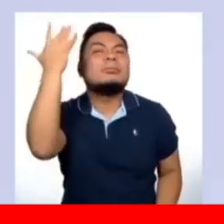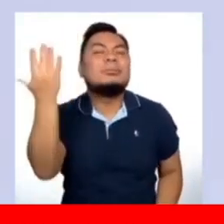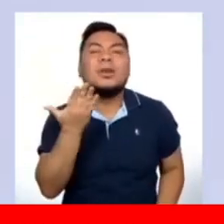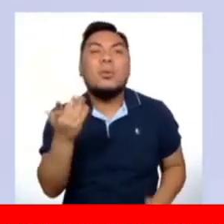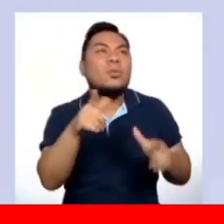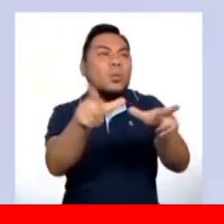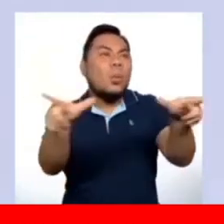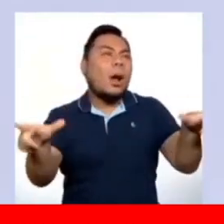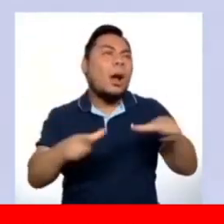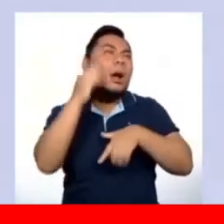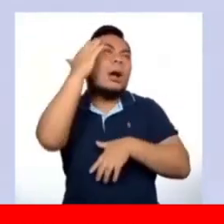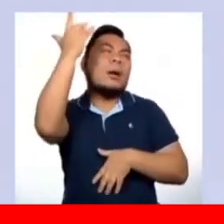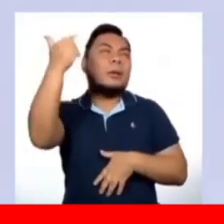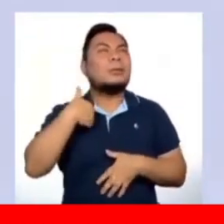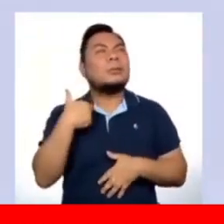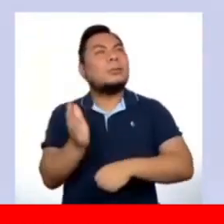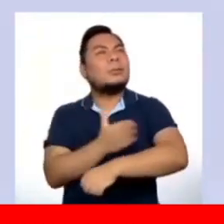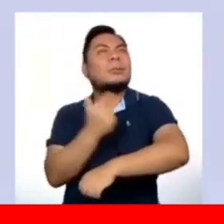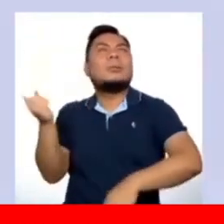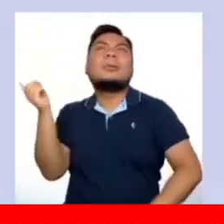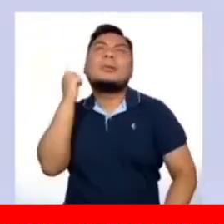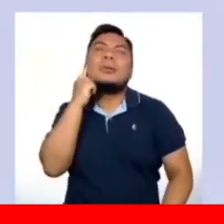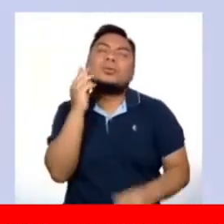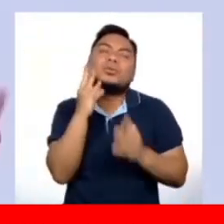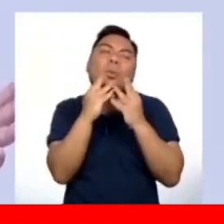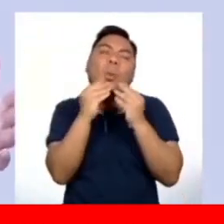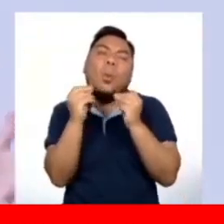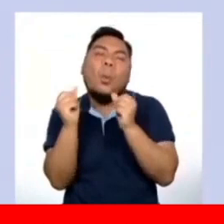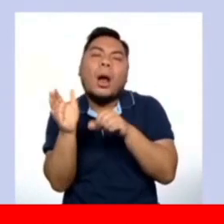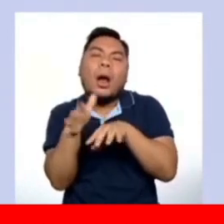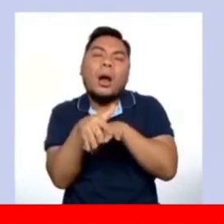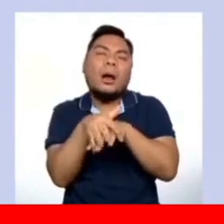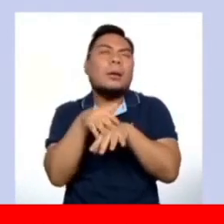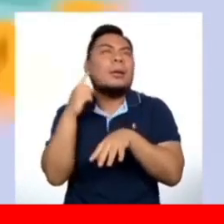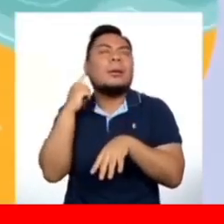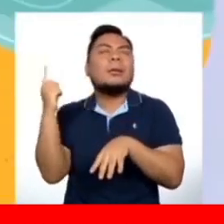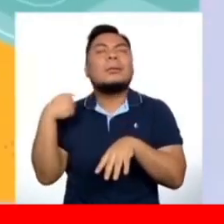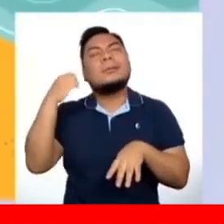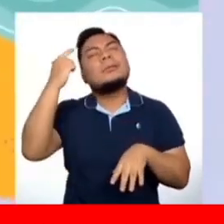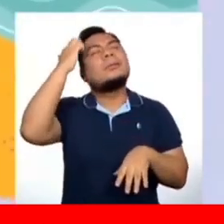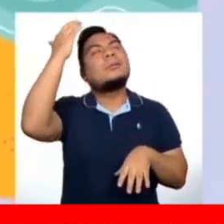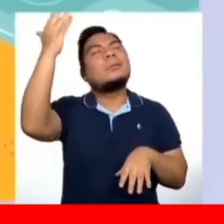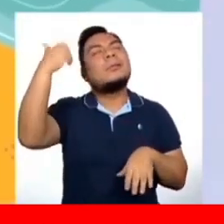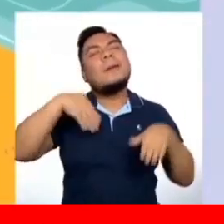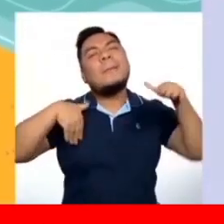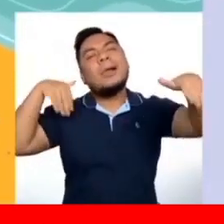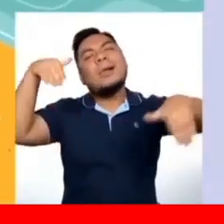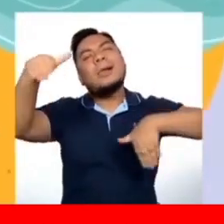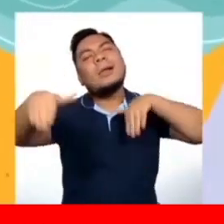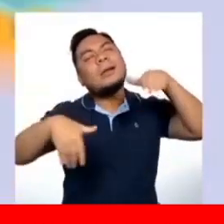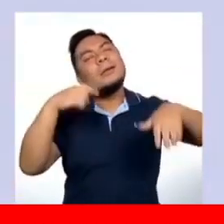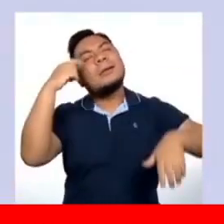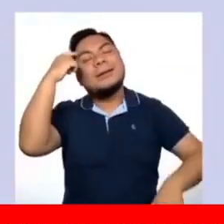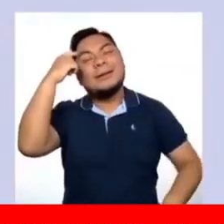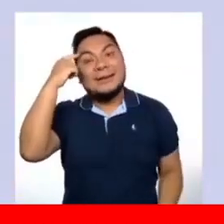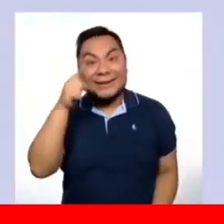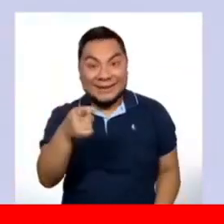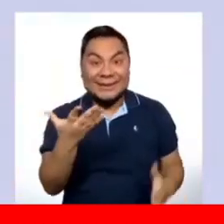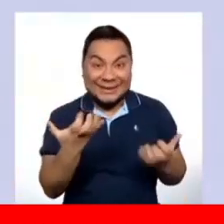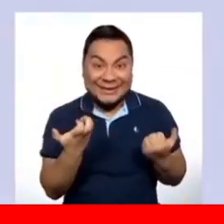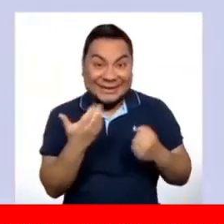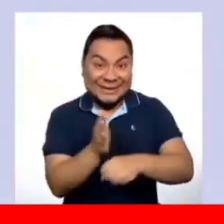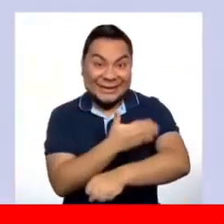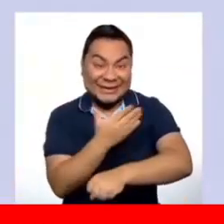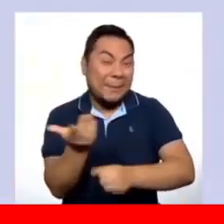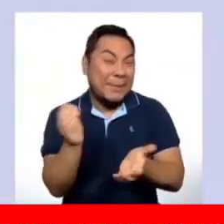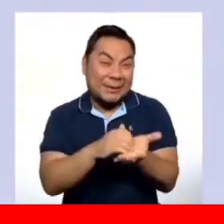lugares. Yo cuando escucho música muy suavecita, me imagino que estoy en la playa. ¿Les parece si seguimos jugando con los